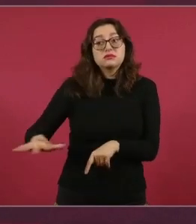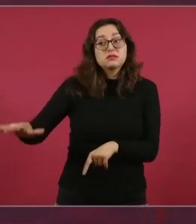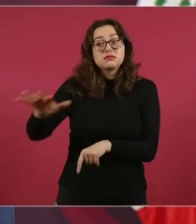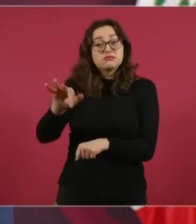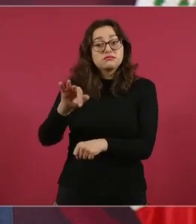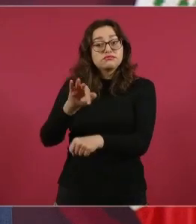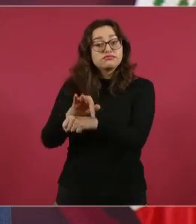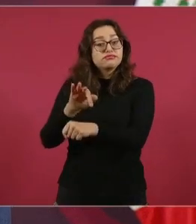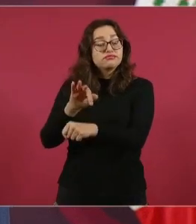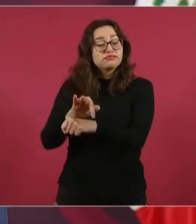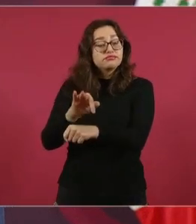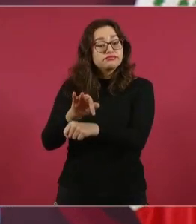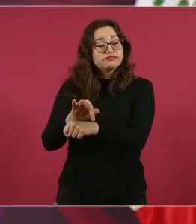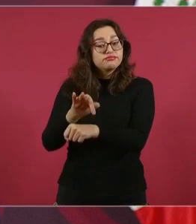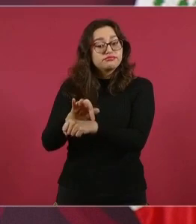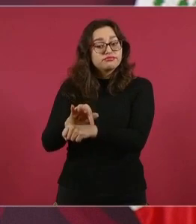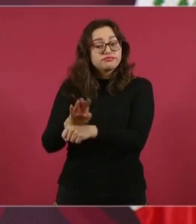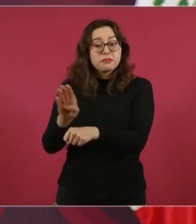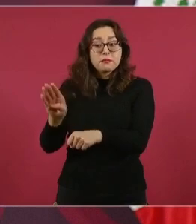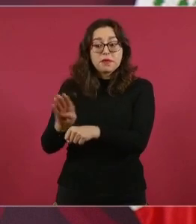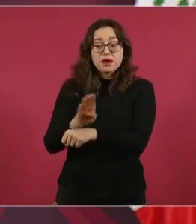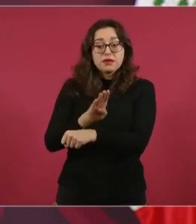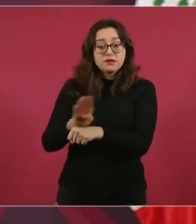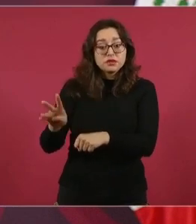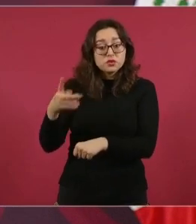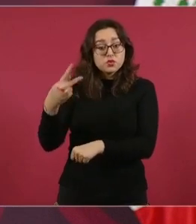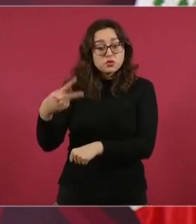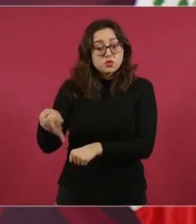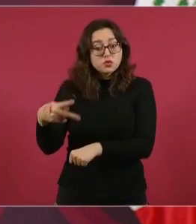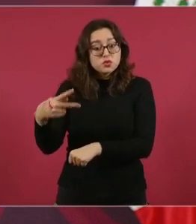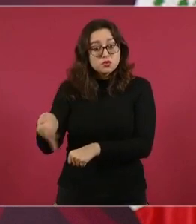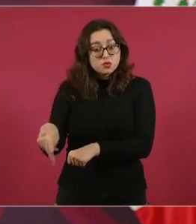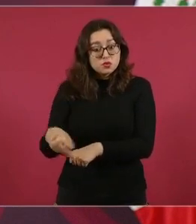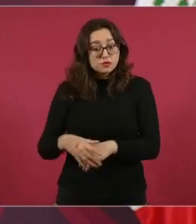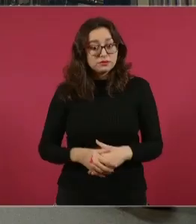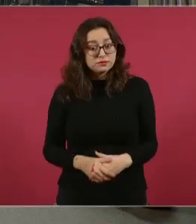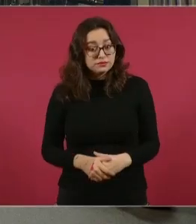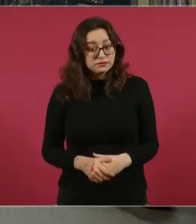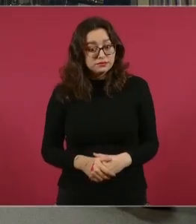León. Tampoco hay que